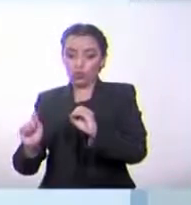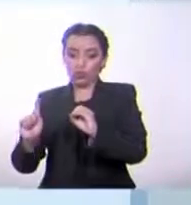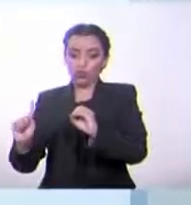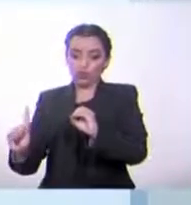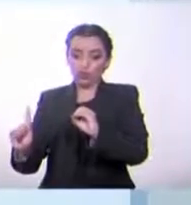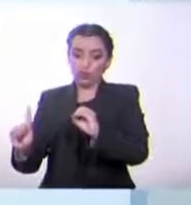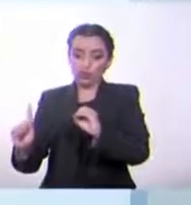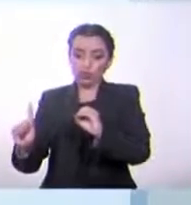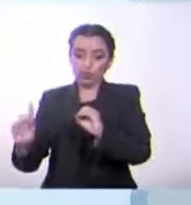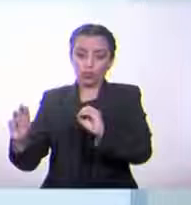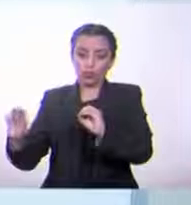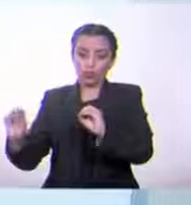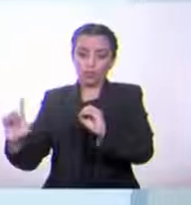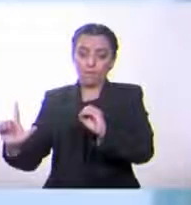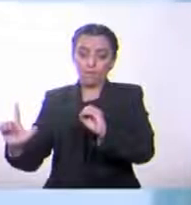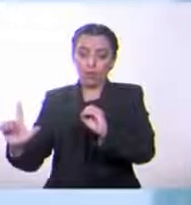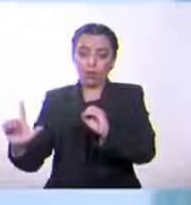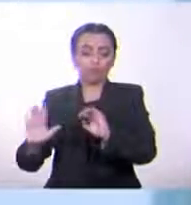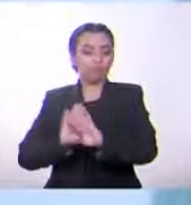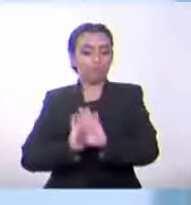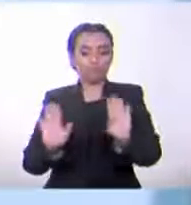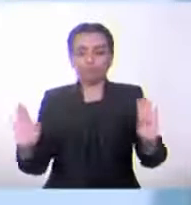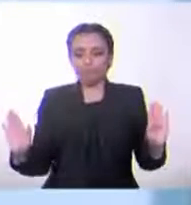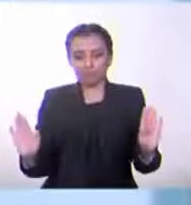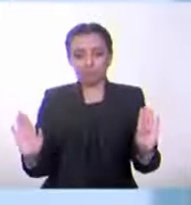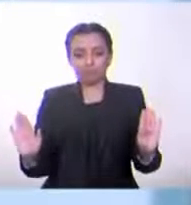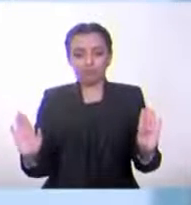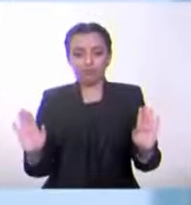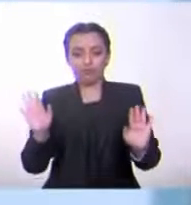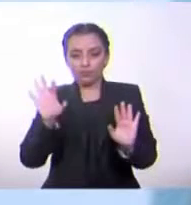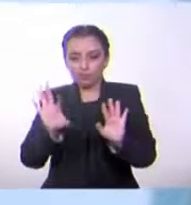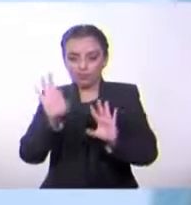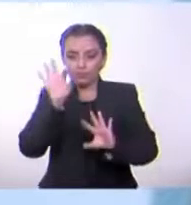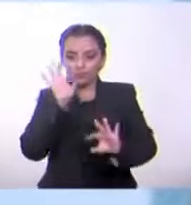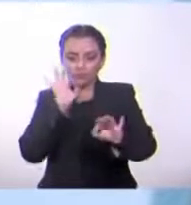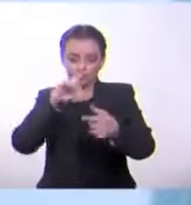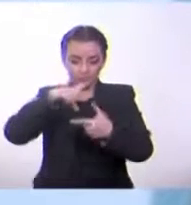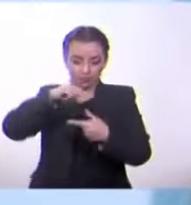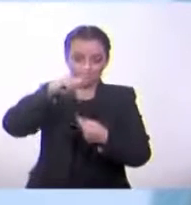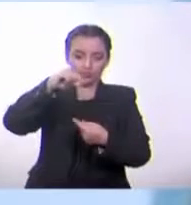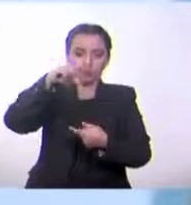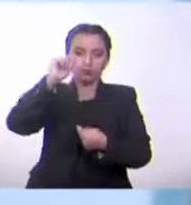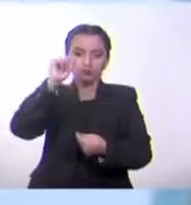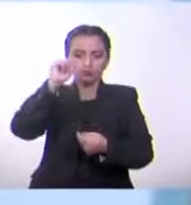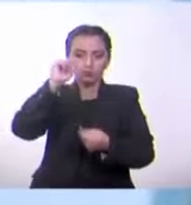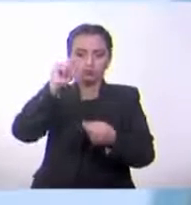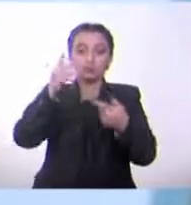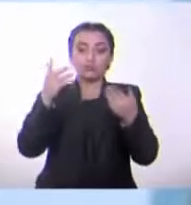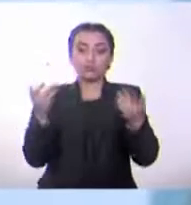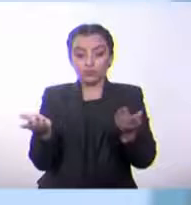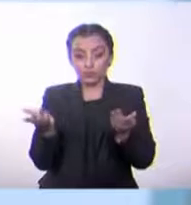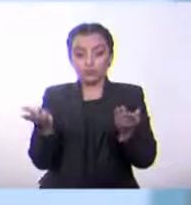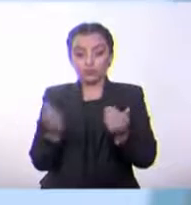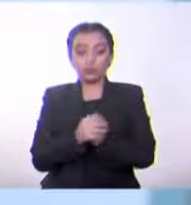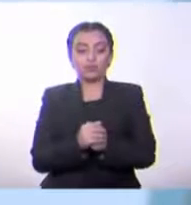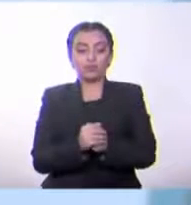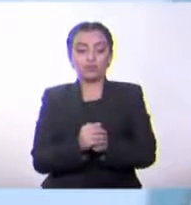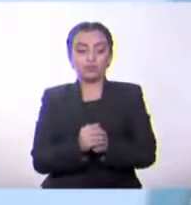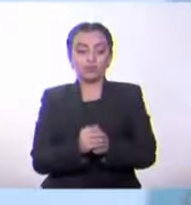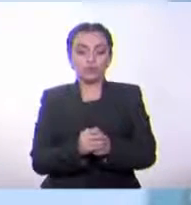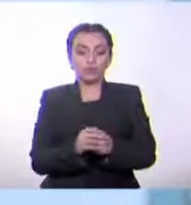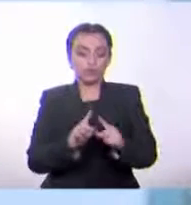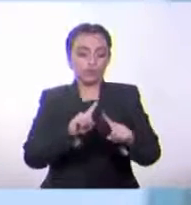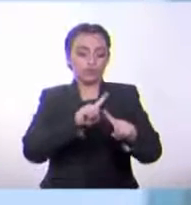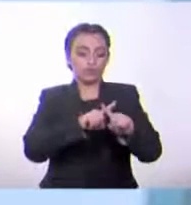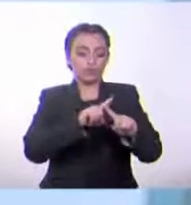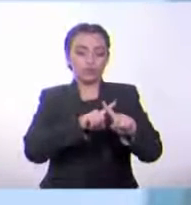Cuando ya hemos calculado los moles, podemos encontrar las fracciones molares. Para el cloruro de